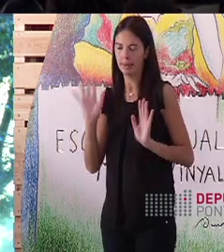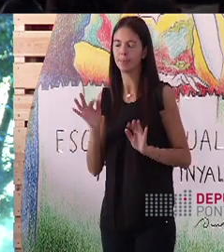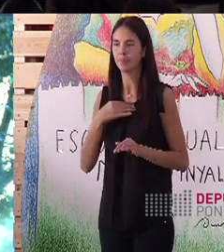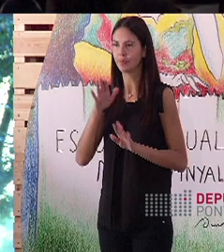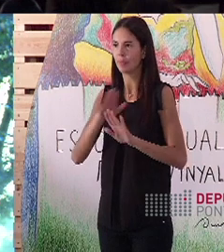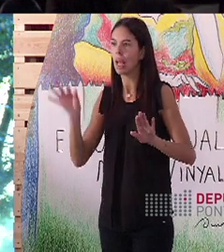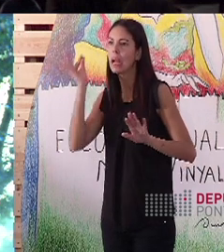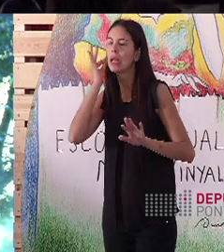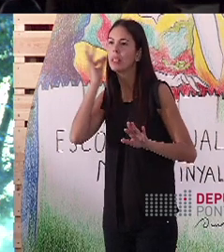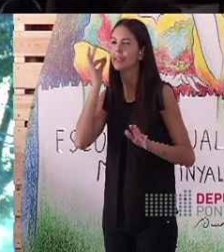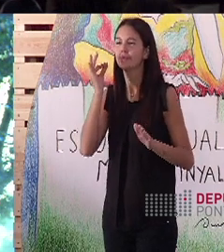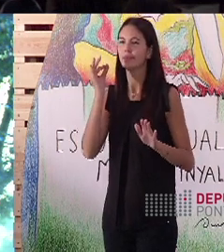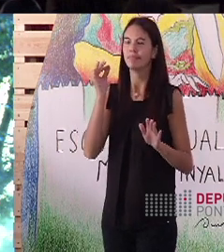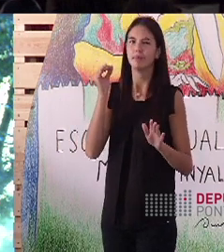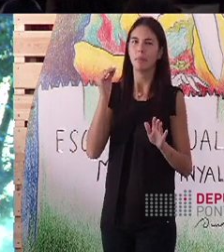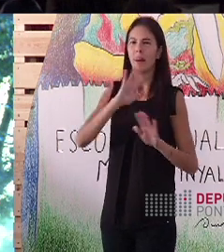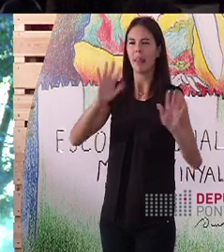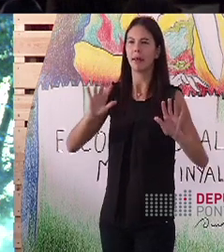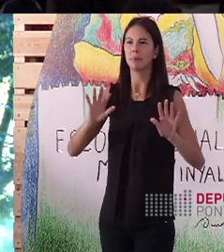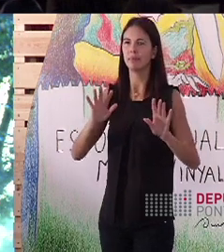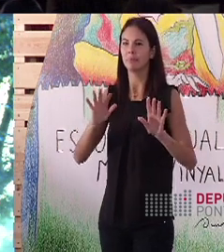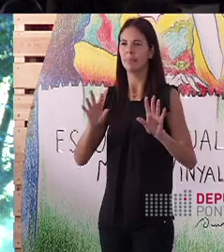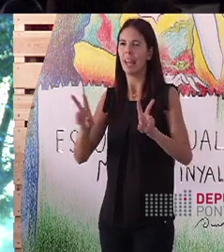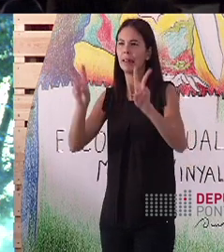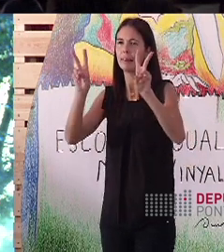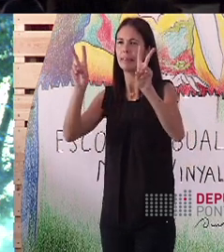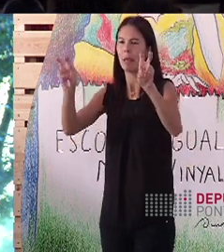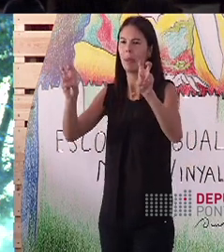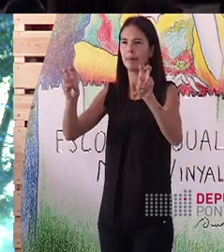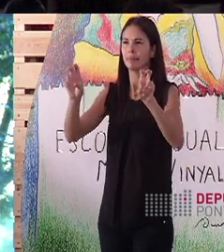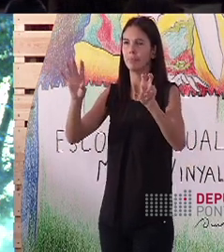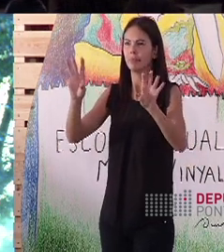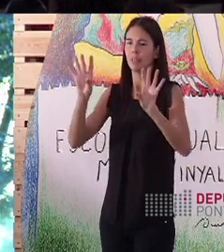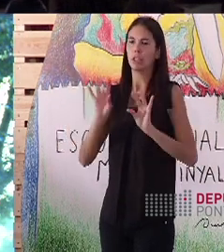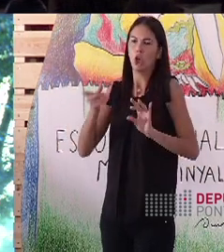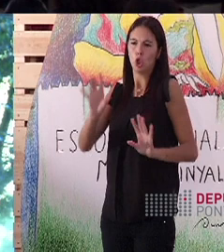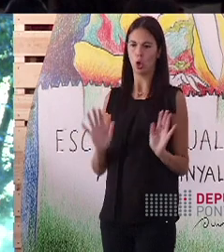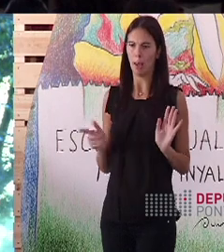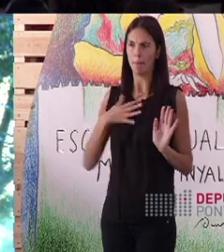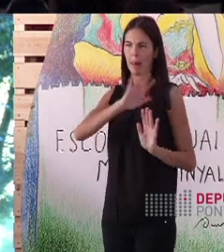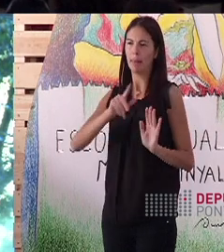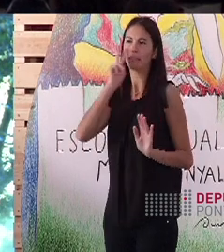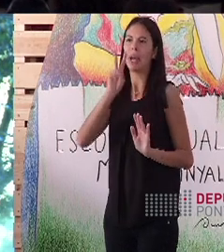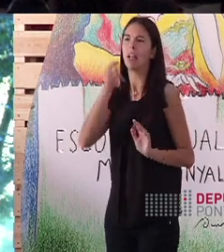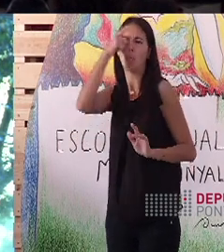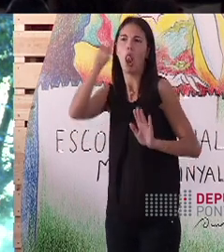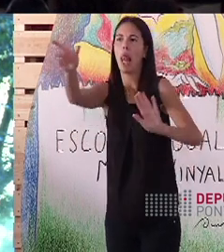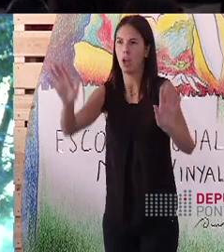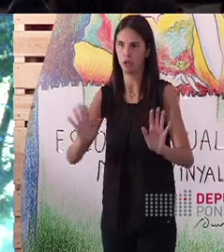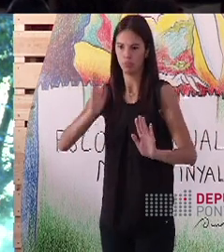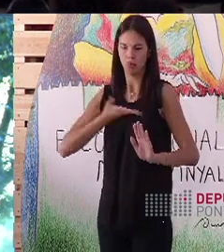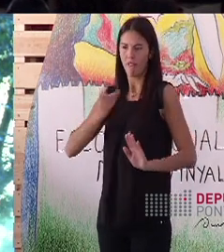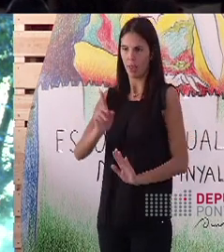que non lles toca, o ven como un problema de lonxe. E a mí